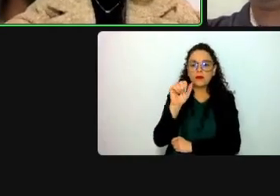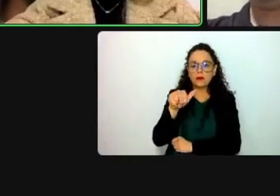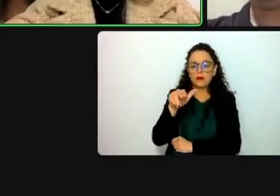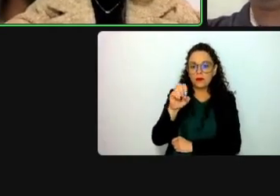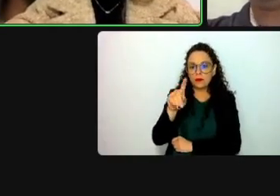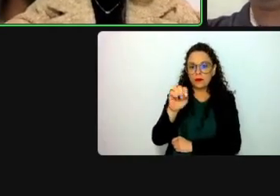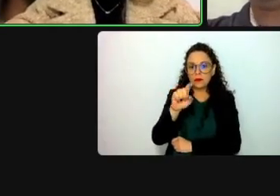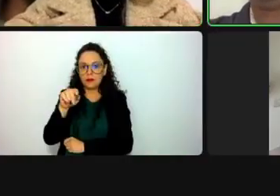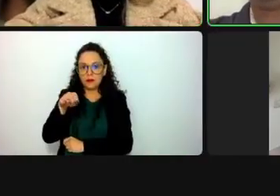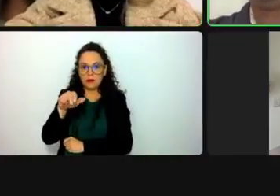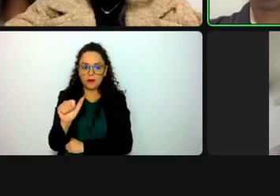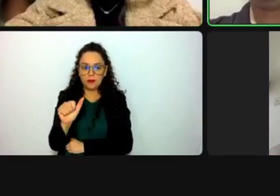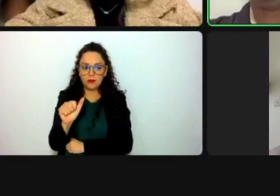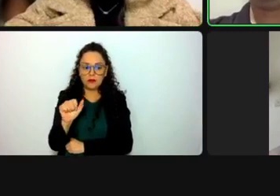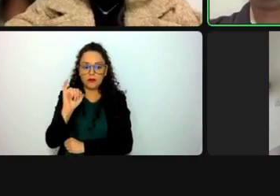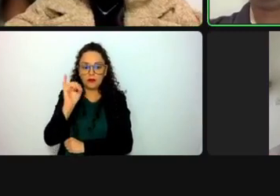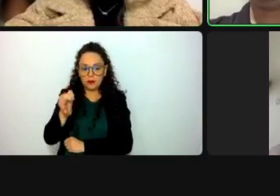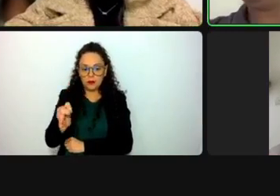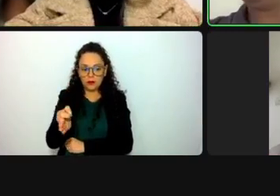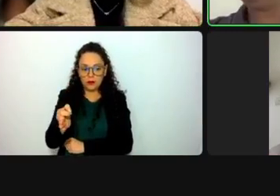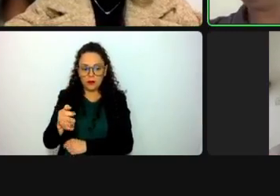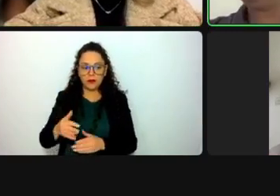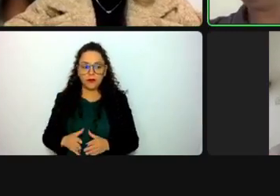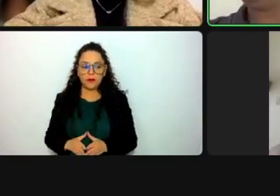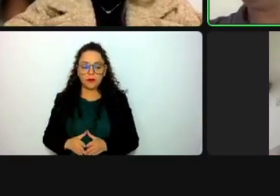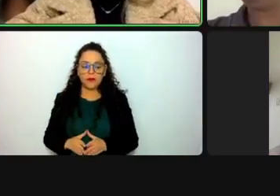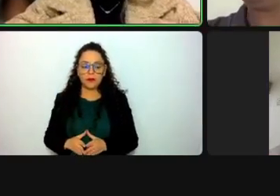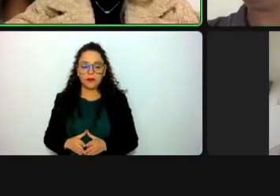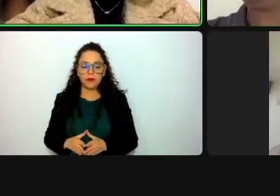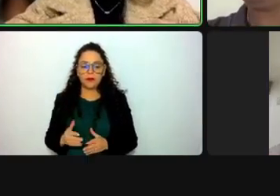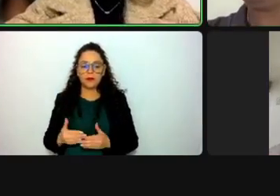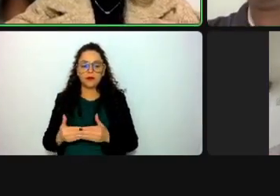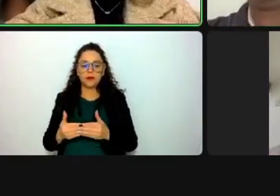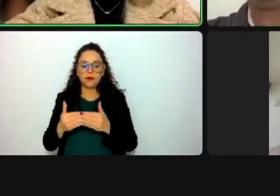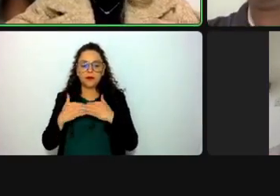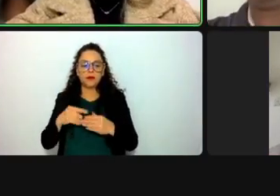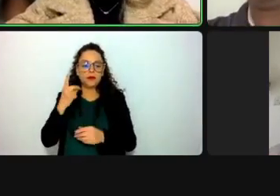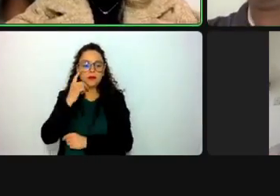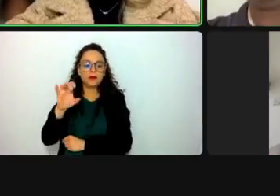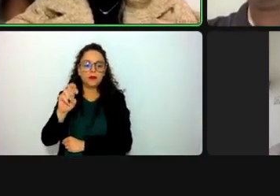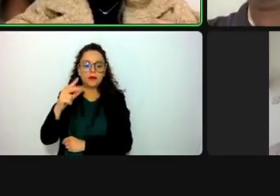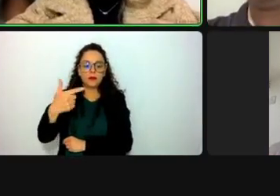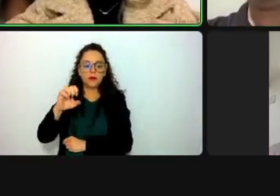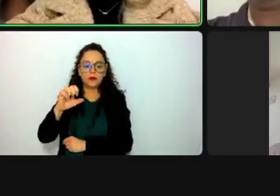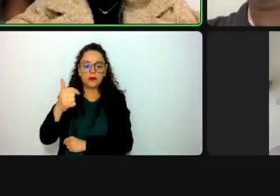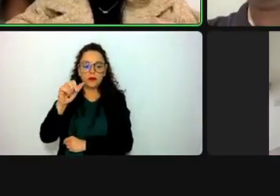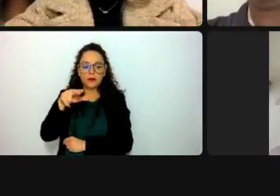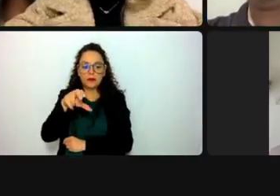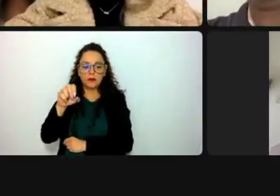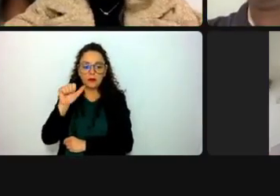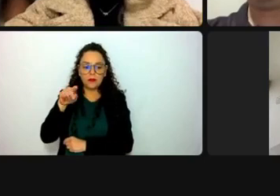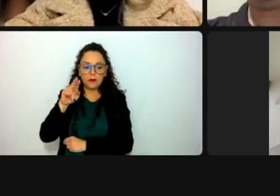Cristian Moctezuma, a favor. Diputado Jorge Gaviño Ambriz. Gaviño, sí.